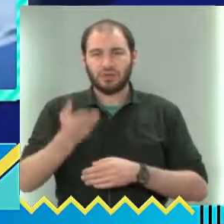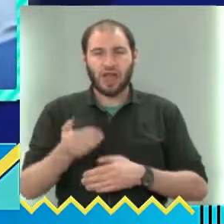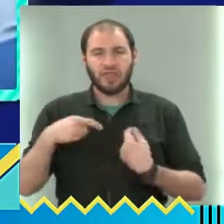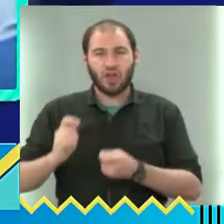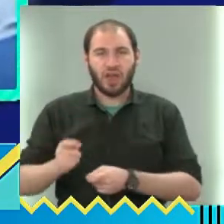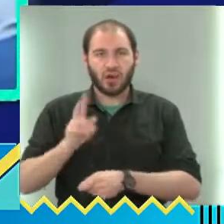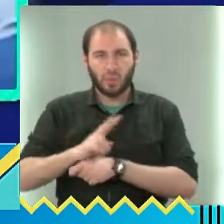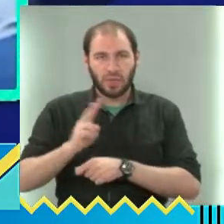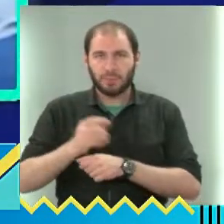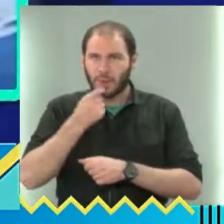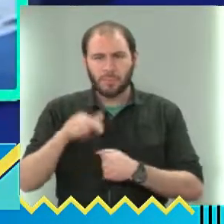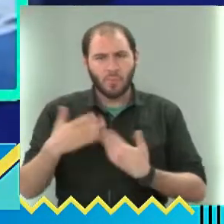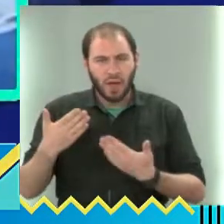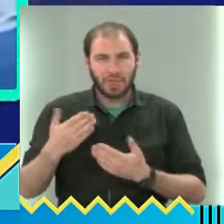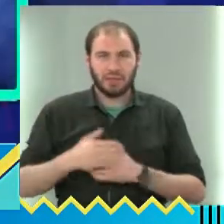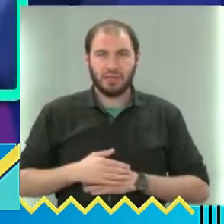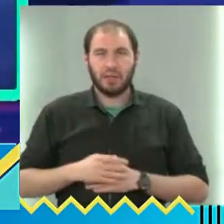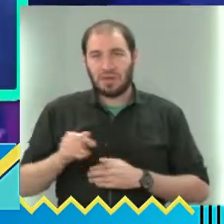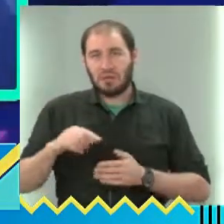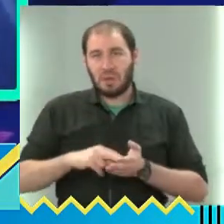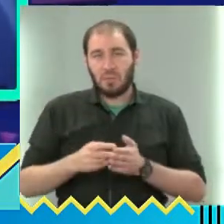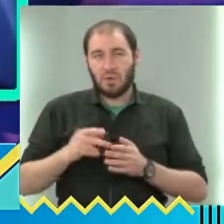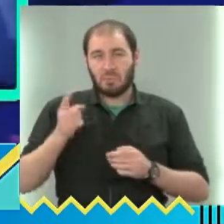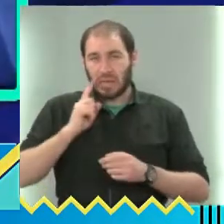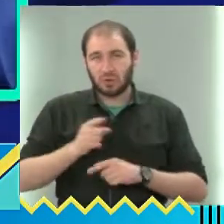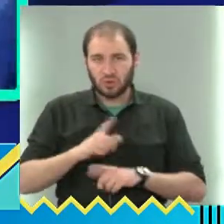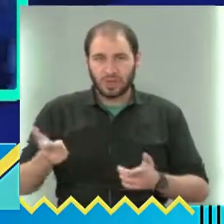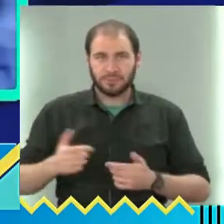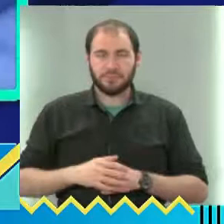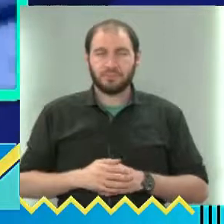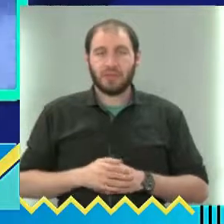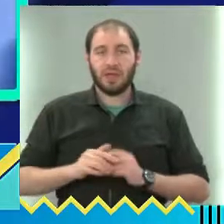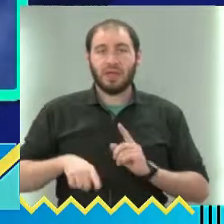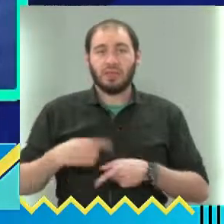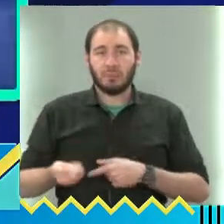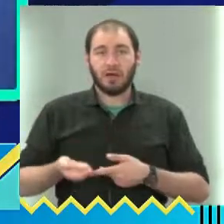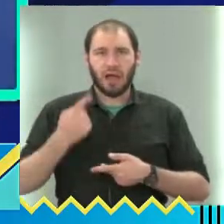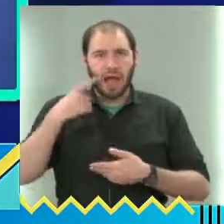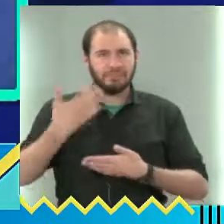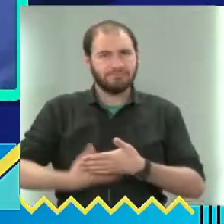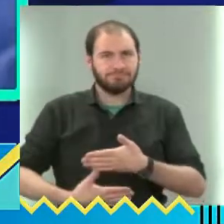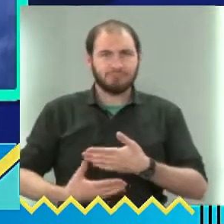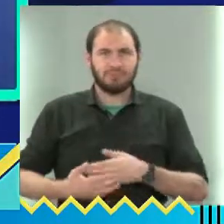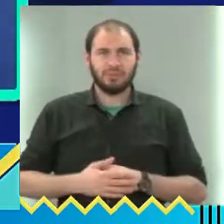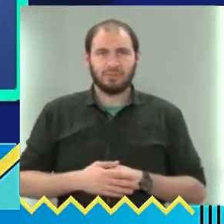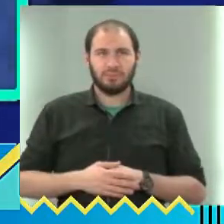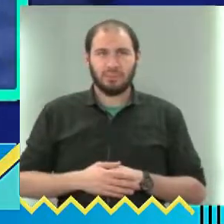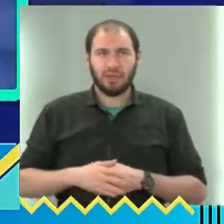si está en condiciones de donar sangre y no va a tener ningún riesgo la donación. Y después evaluar, que es un